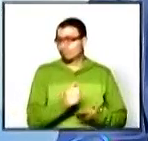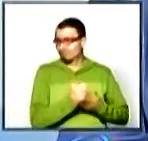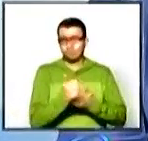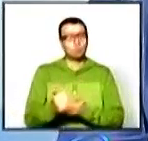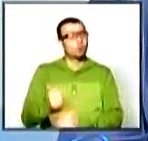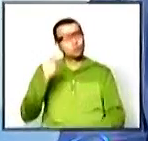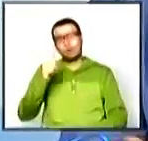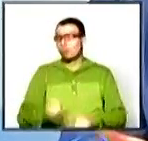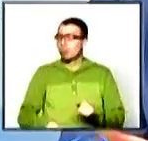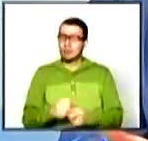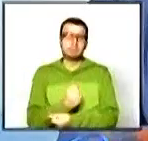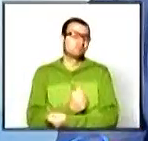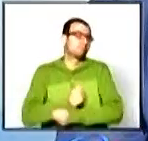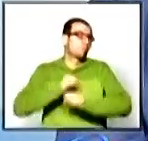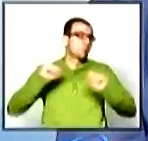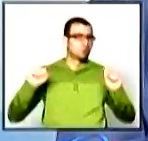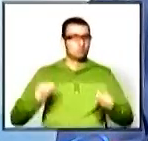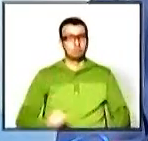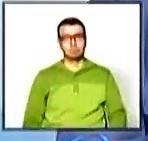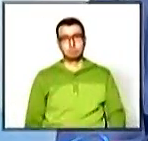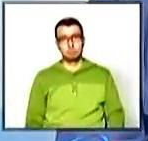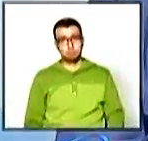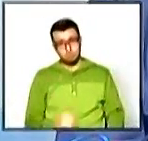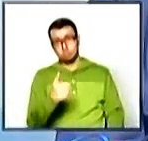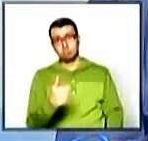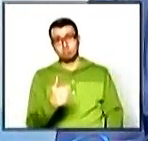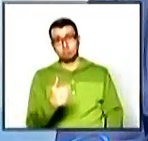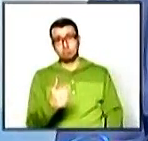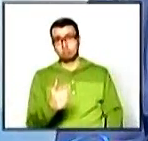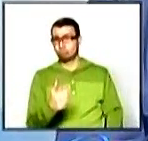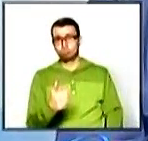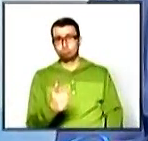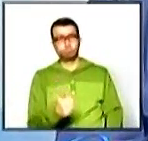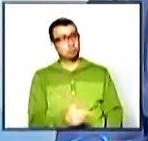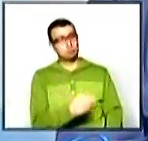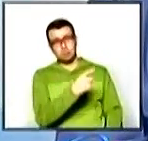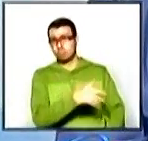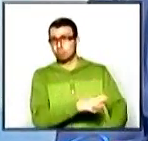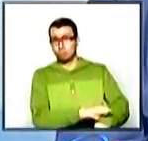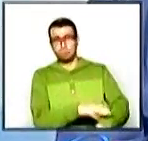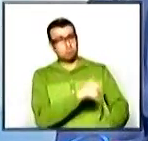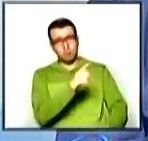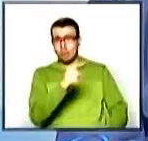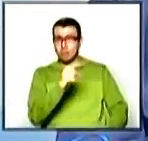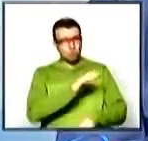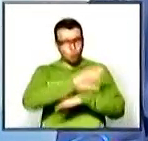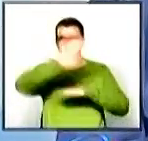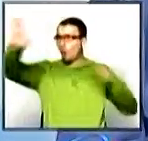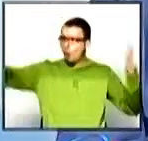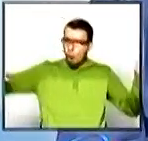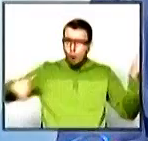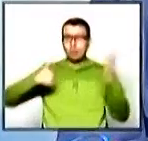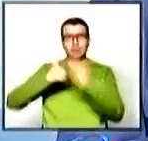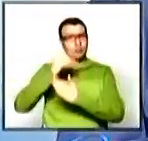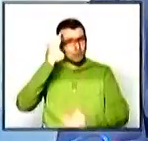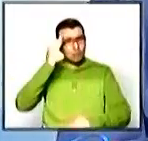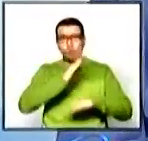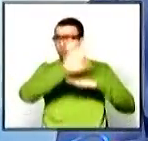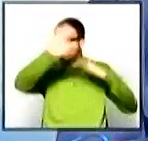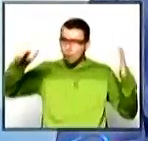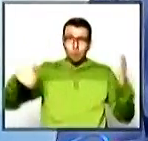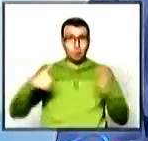hacerle. Por Dios, yo creo que nosotros no podemos creer que la medicina es sinónimo de un